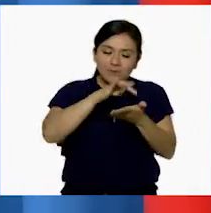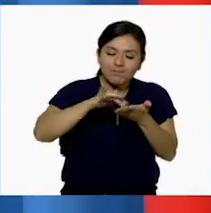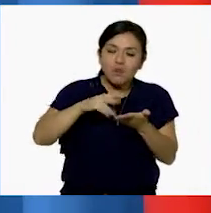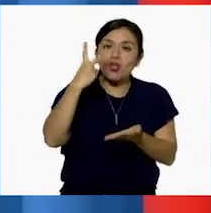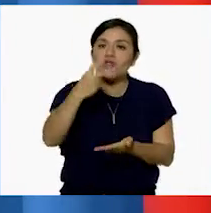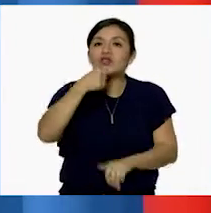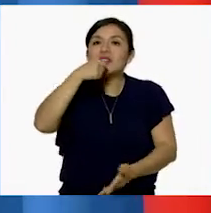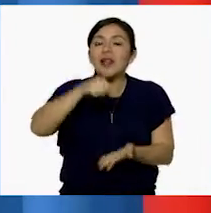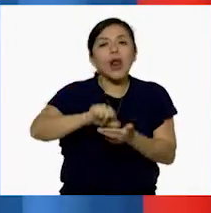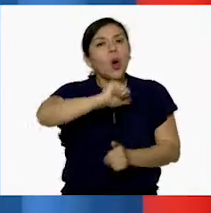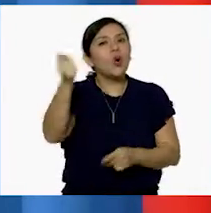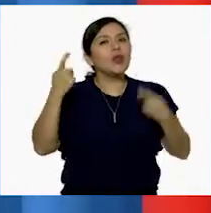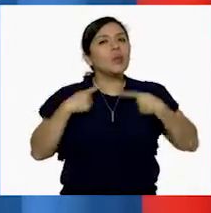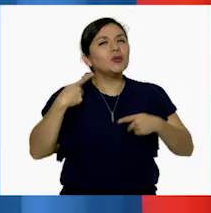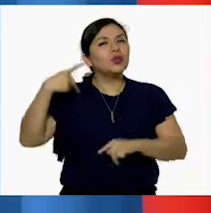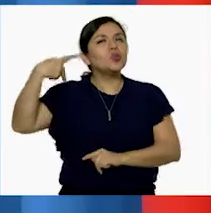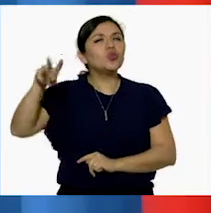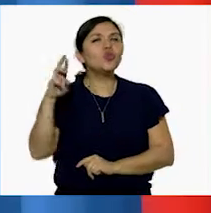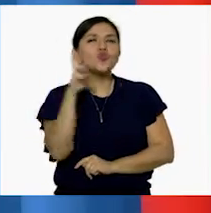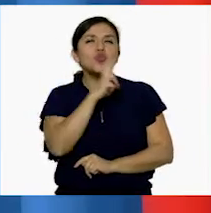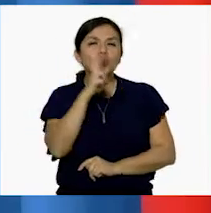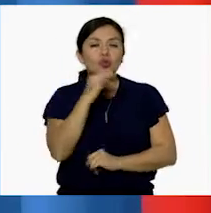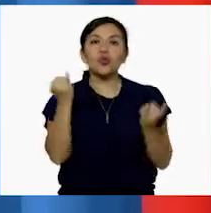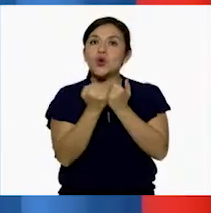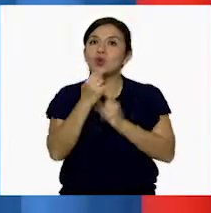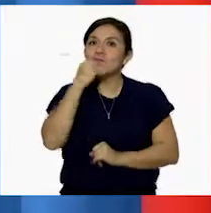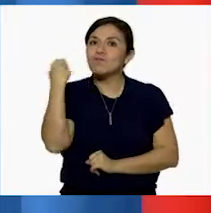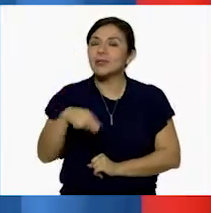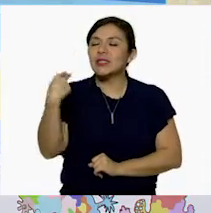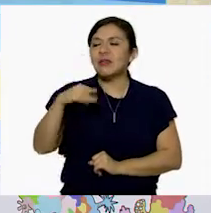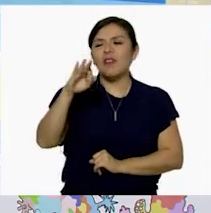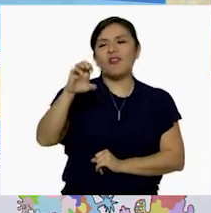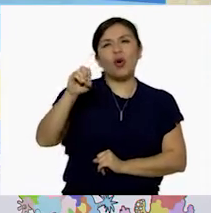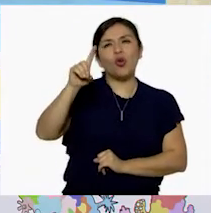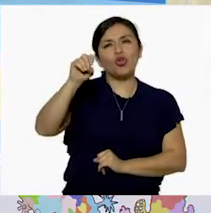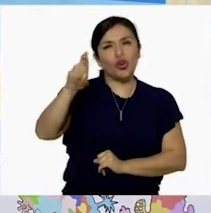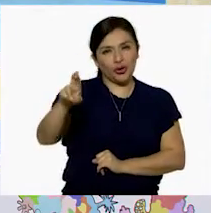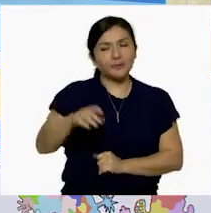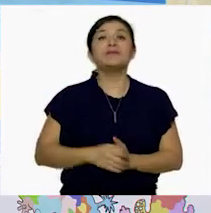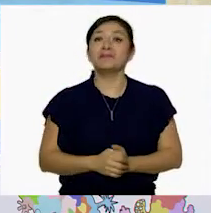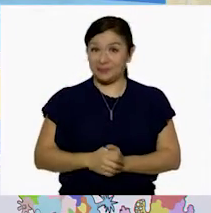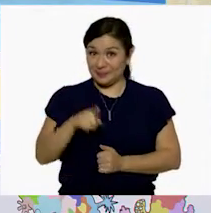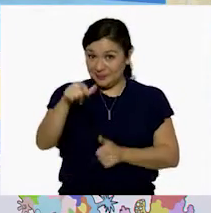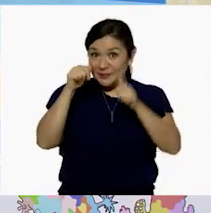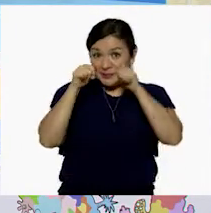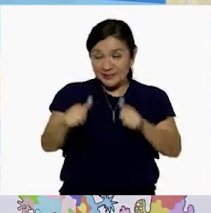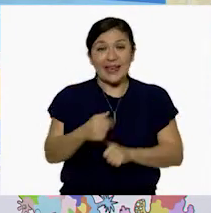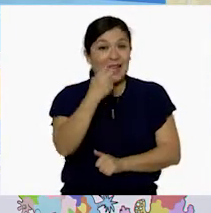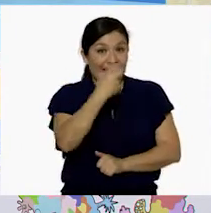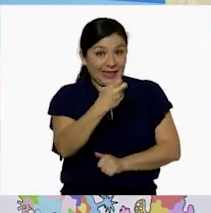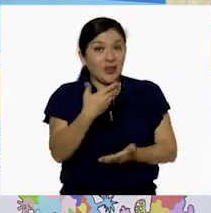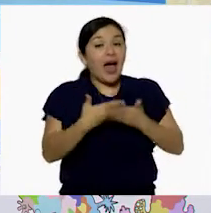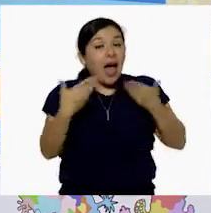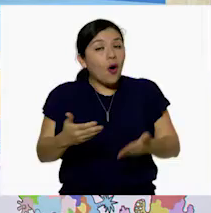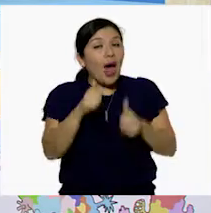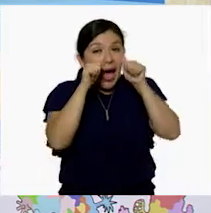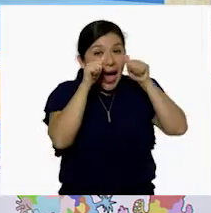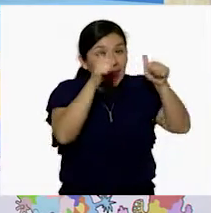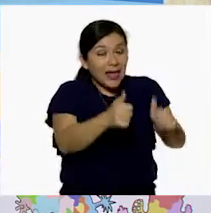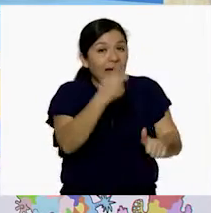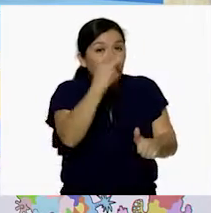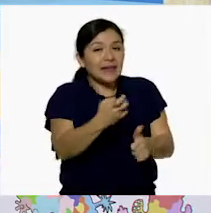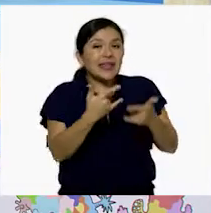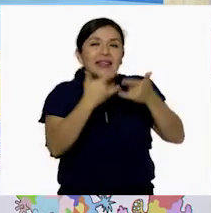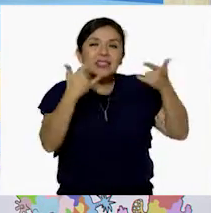ruso maravilloso, Fyodor Dostoyevsky, así que esténse atentos. Así es, María, pero ahora concentrémonos en